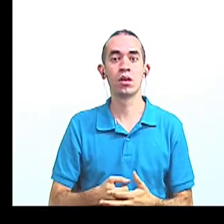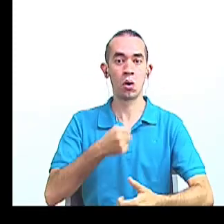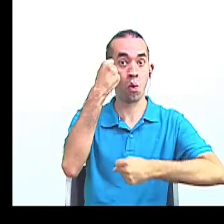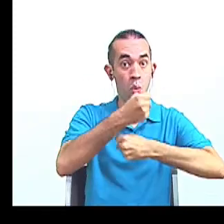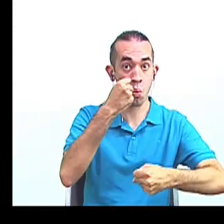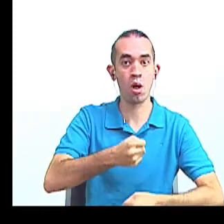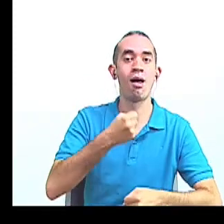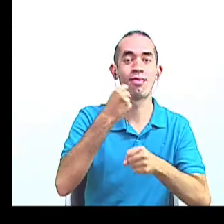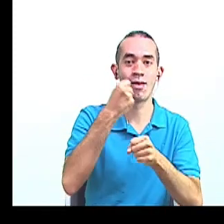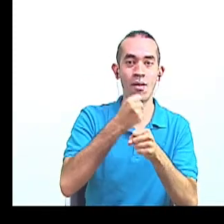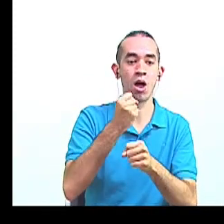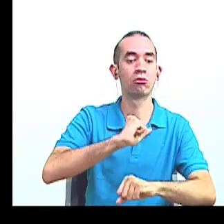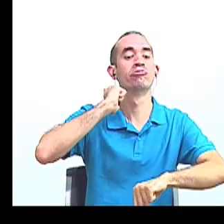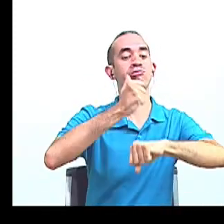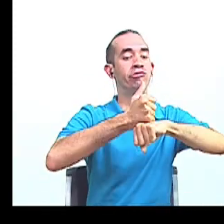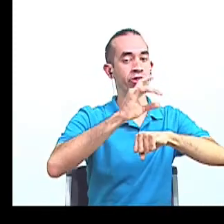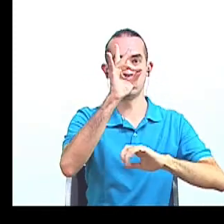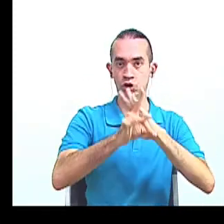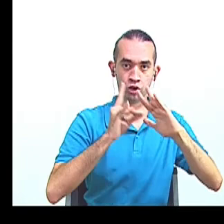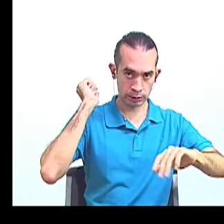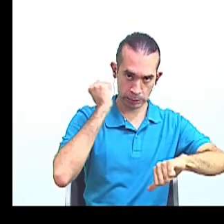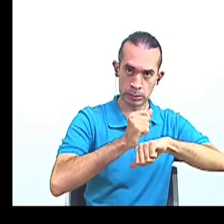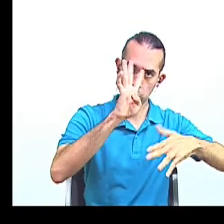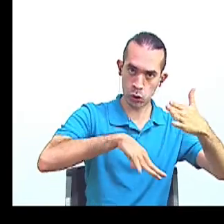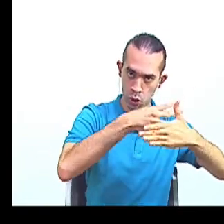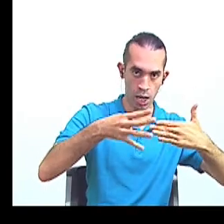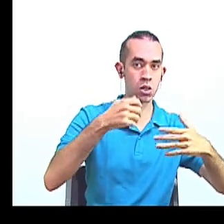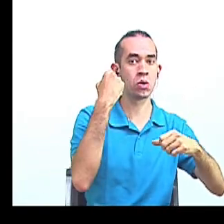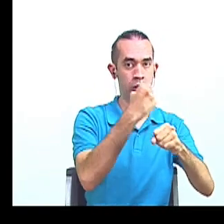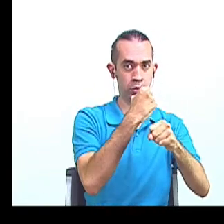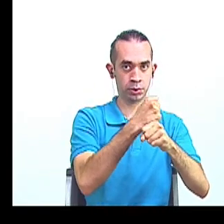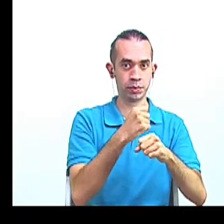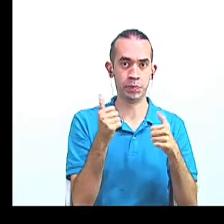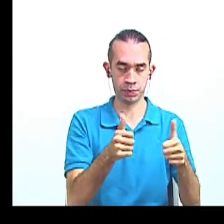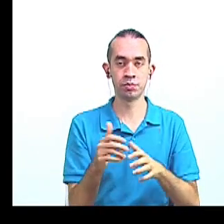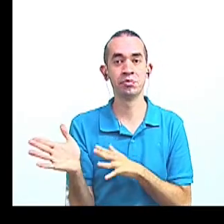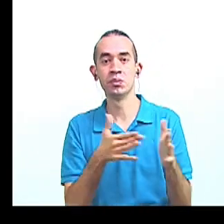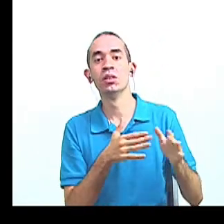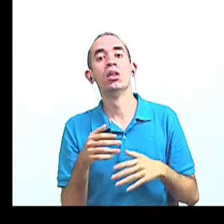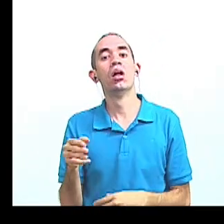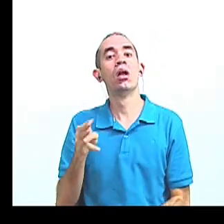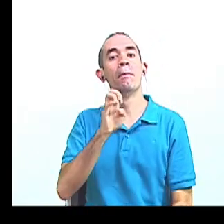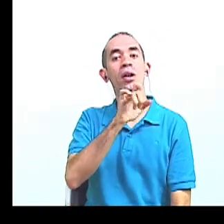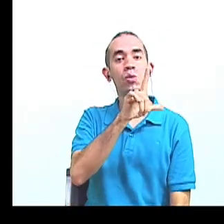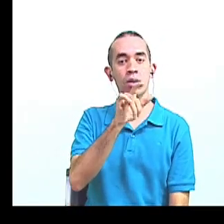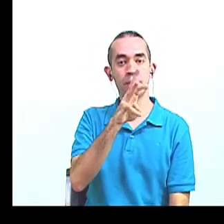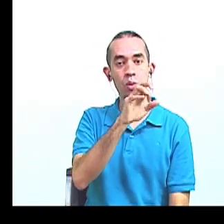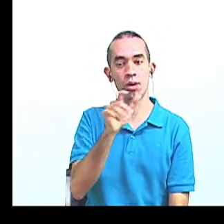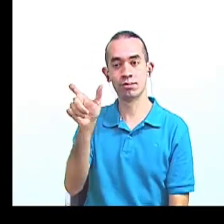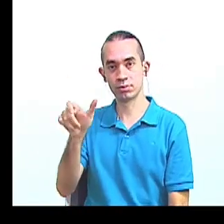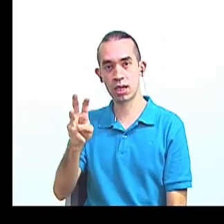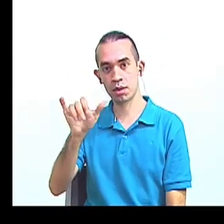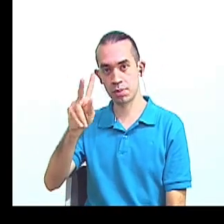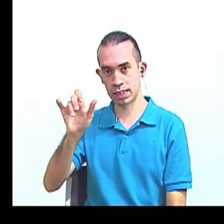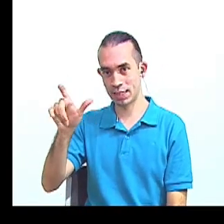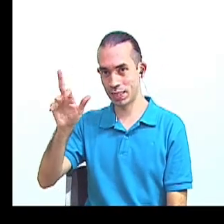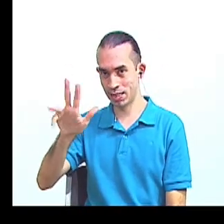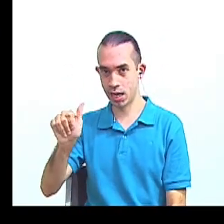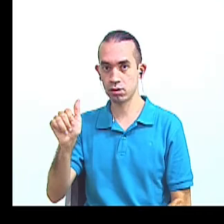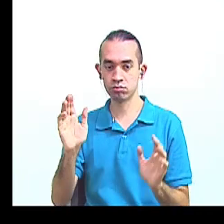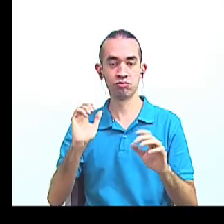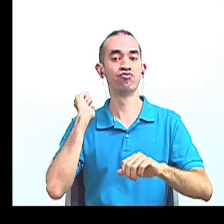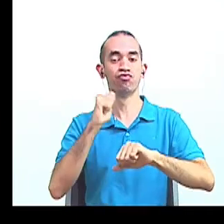logra regular jornada laboral de 8 horas. Manuel Mora y Carmen Lira impulsan fundación del Bloque de Obreros